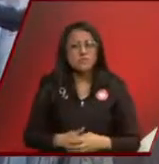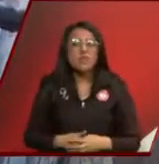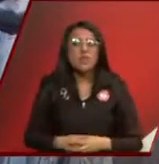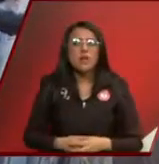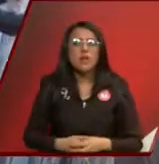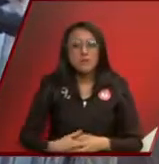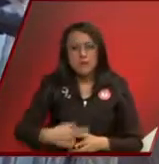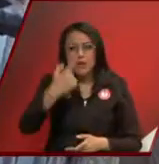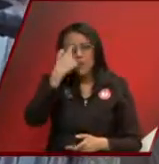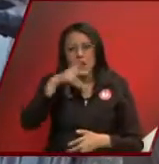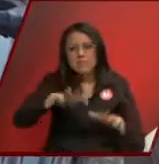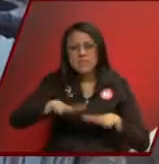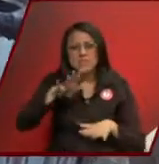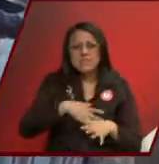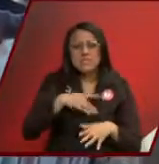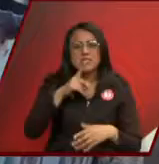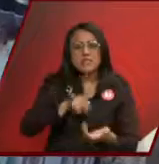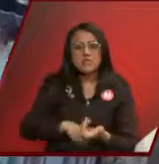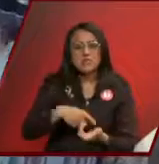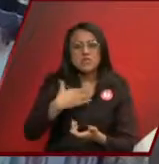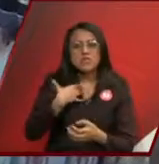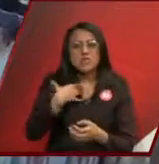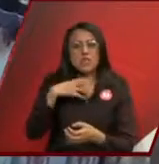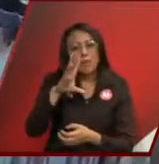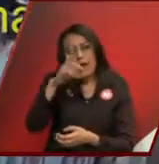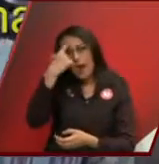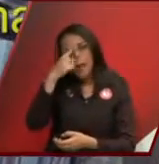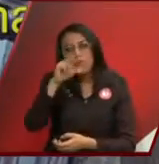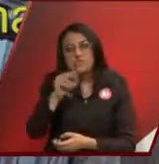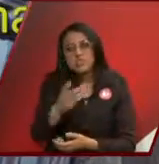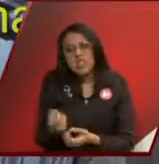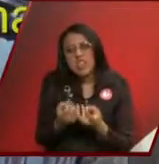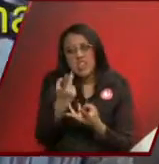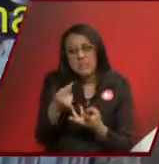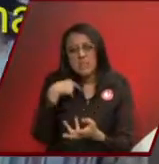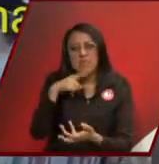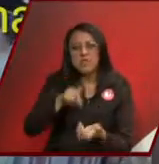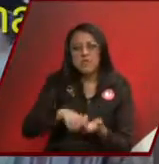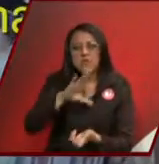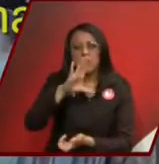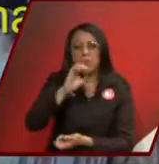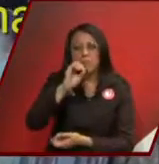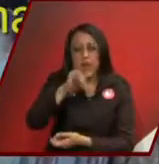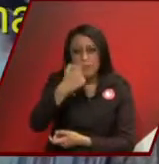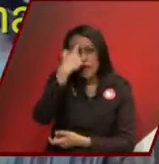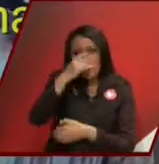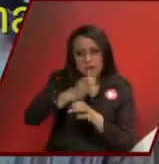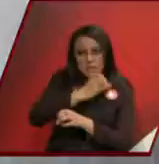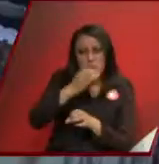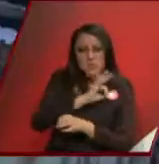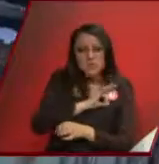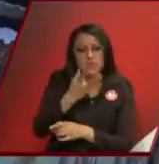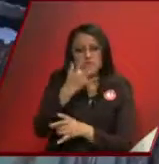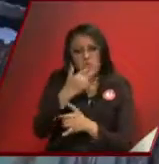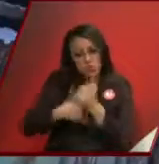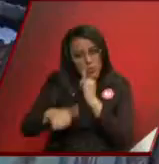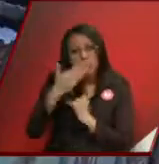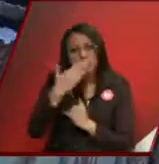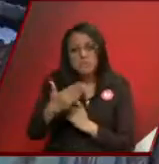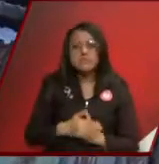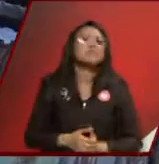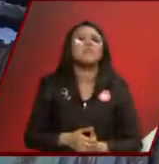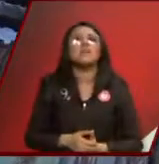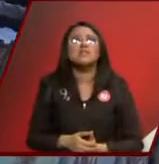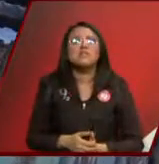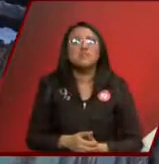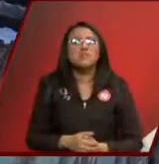Pero maño, yo bueno, yo le chica, ni más de nagas no mojones, das con el mala.